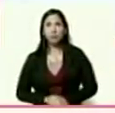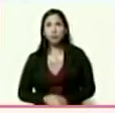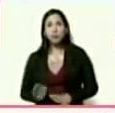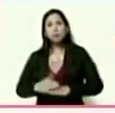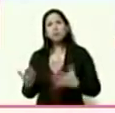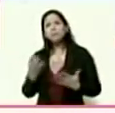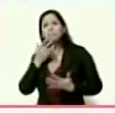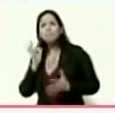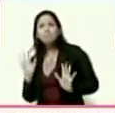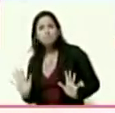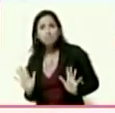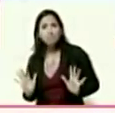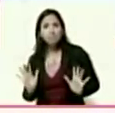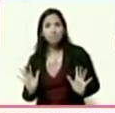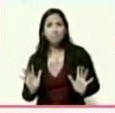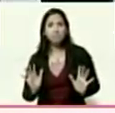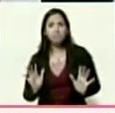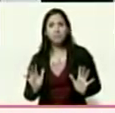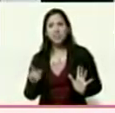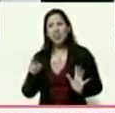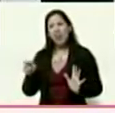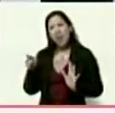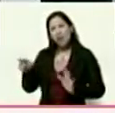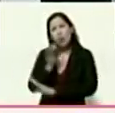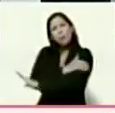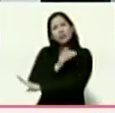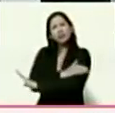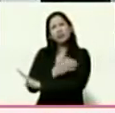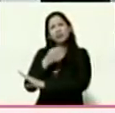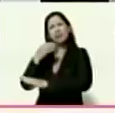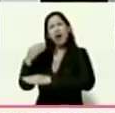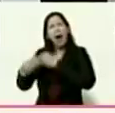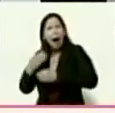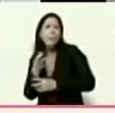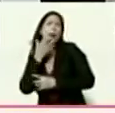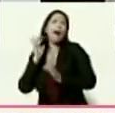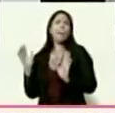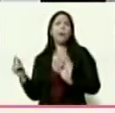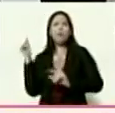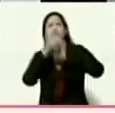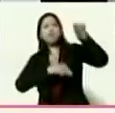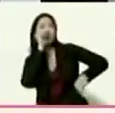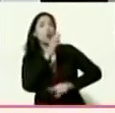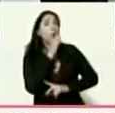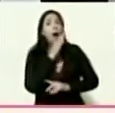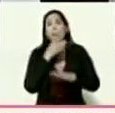cuando ellos lanzan un misil, esos misiles no tienen